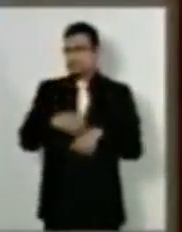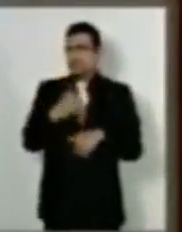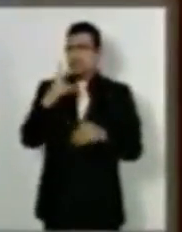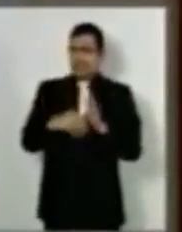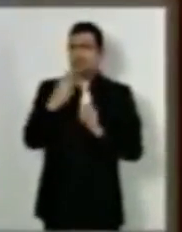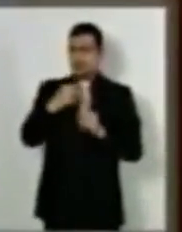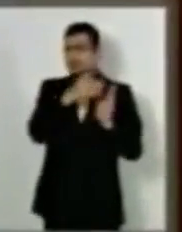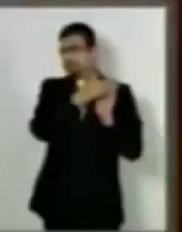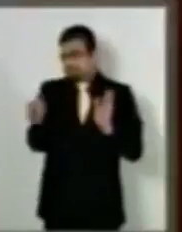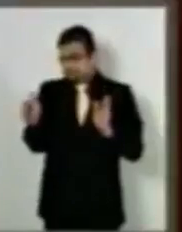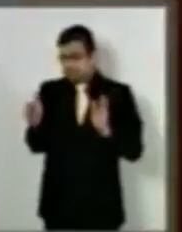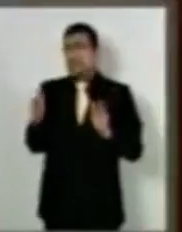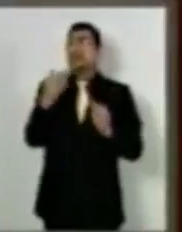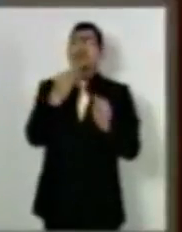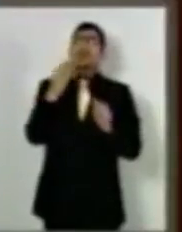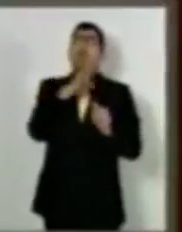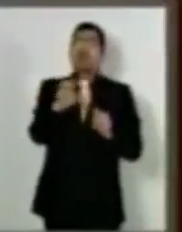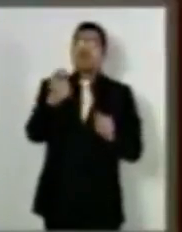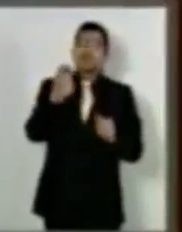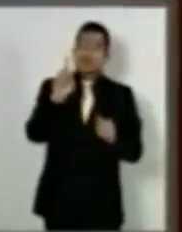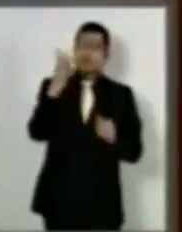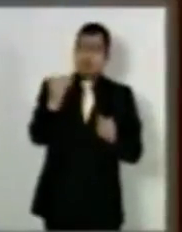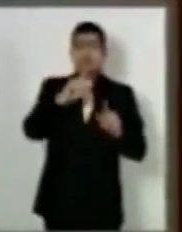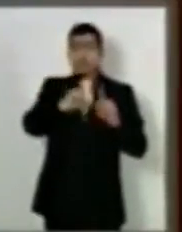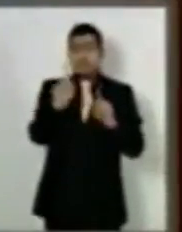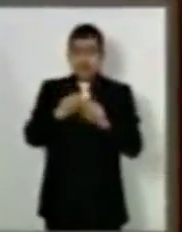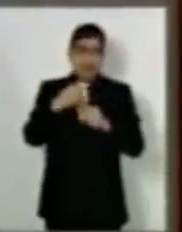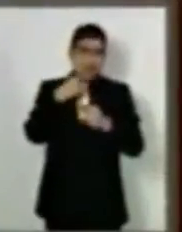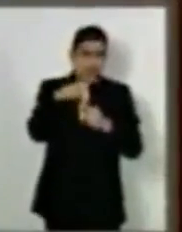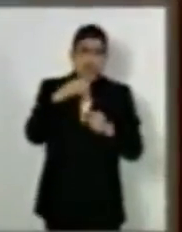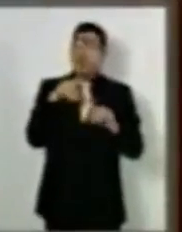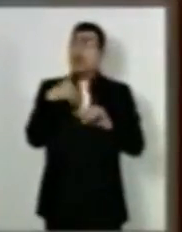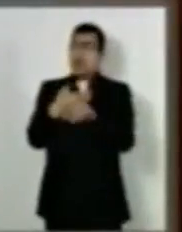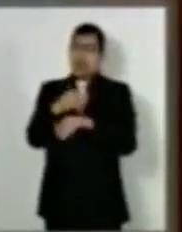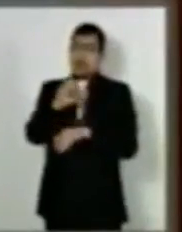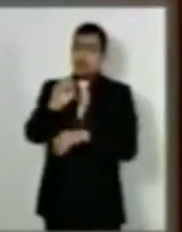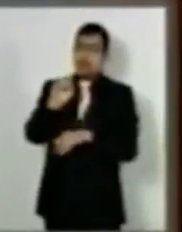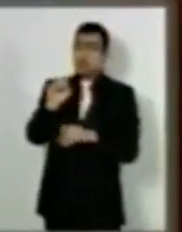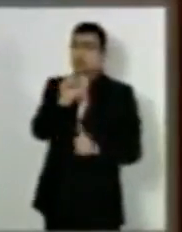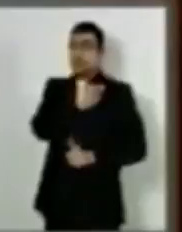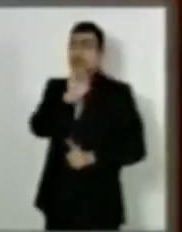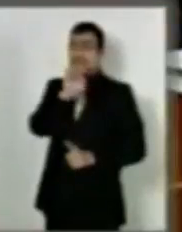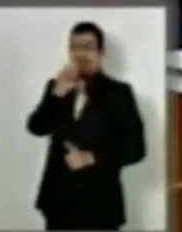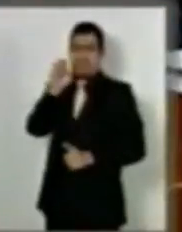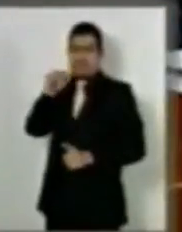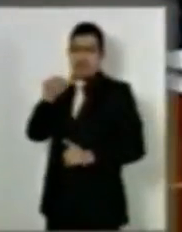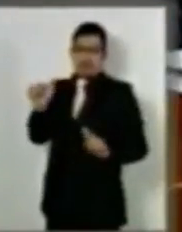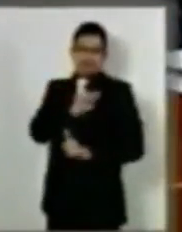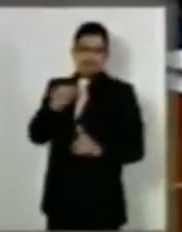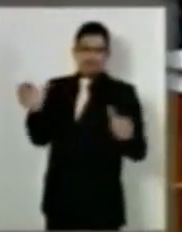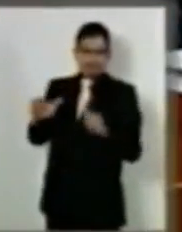se reportaron 439 denuncias contra la Secretaría de la Defensa Nacional